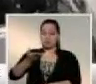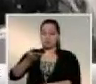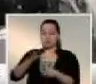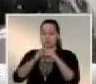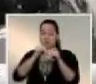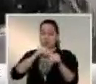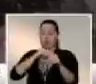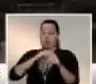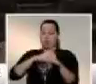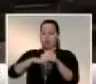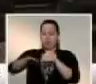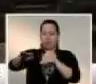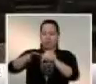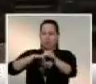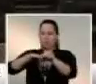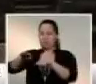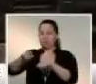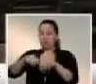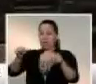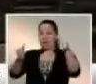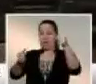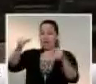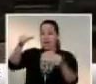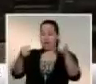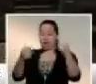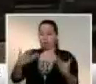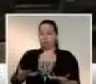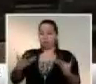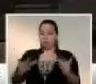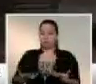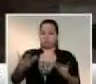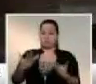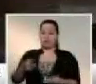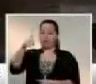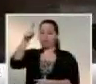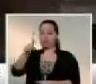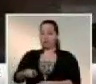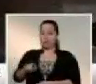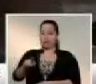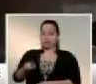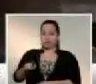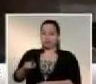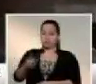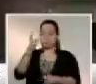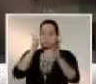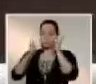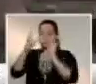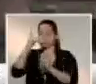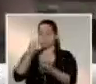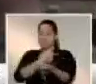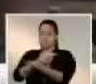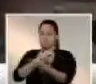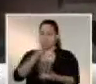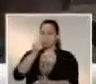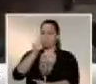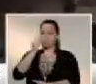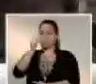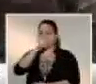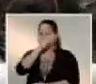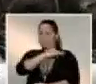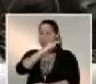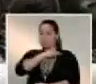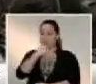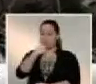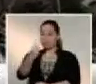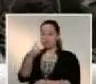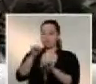el traslado de cargas pesadas. Y como ustedes pudieron escuchar, a este funcionario de los bomberos se